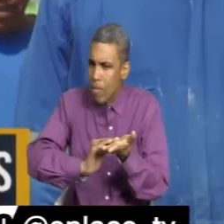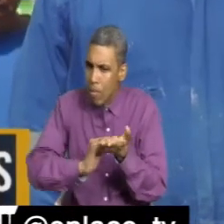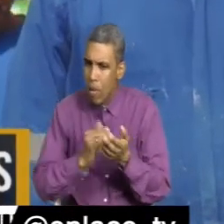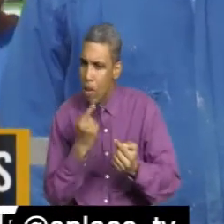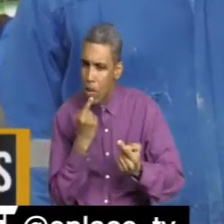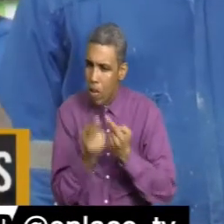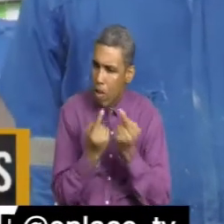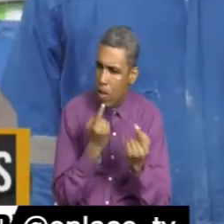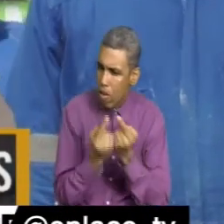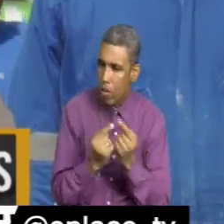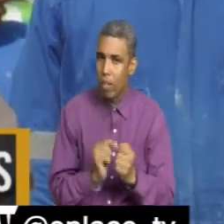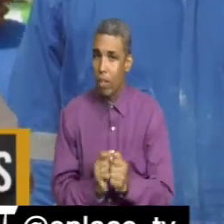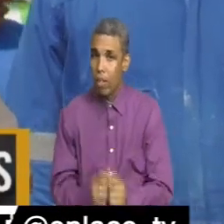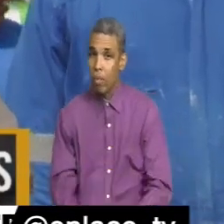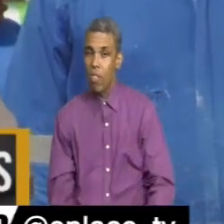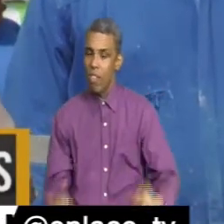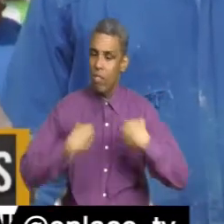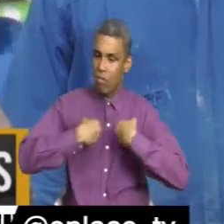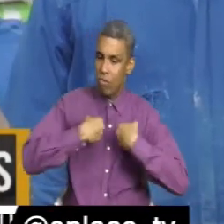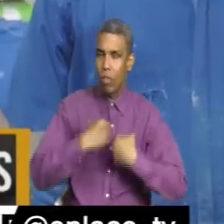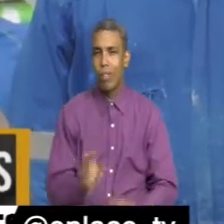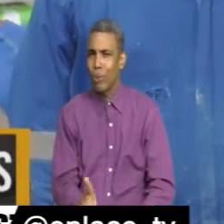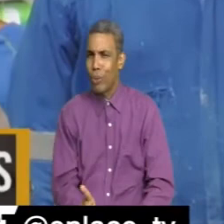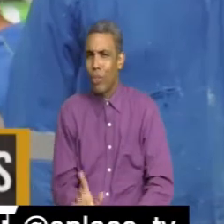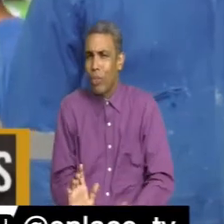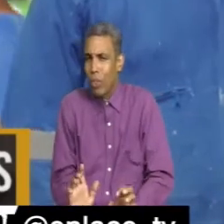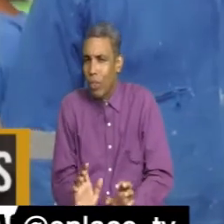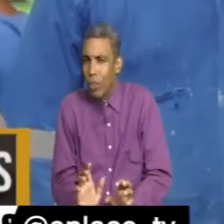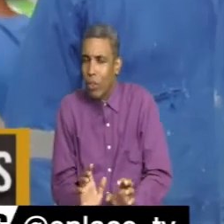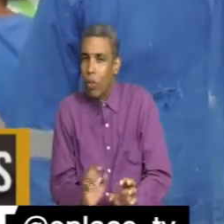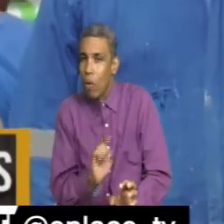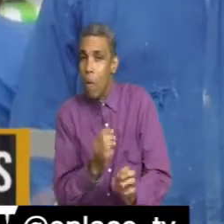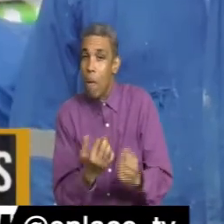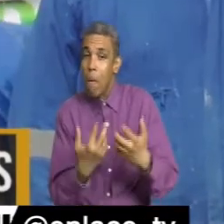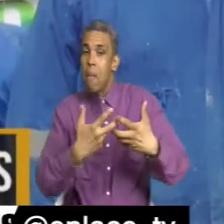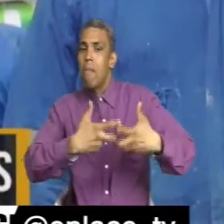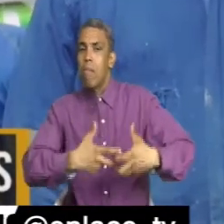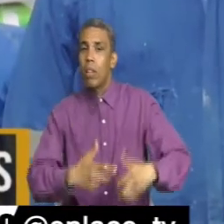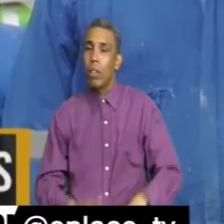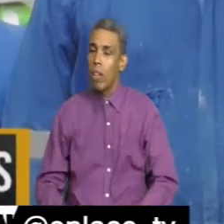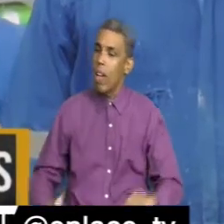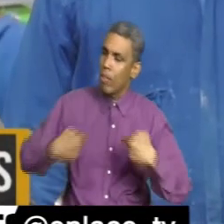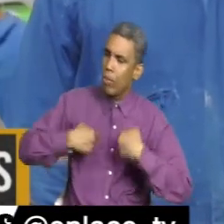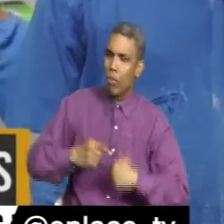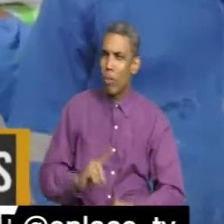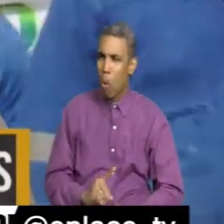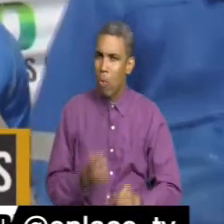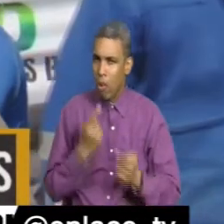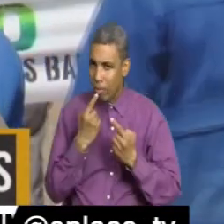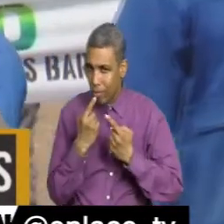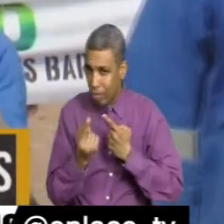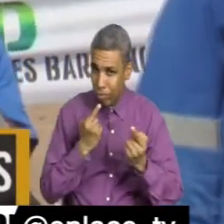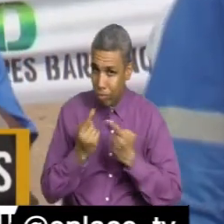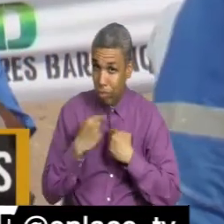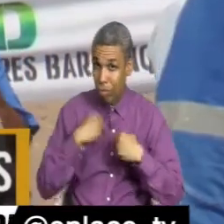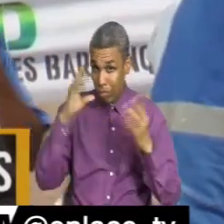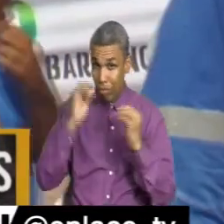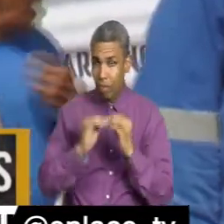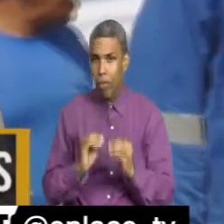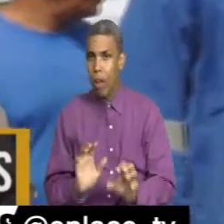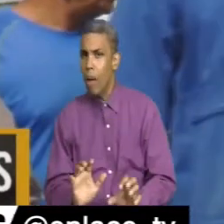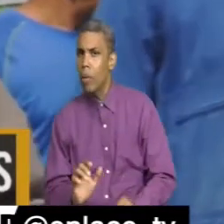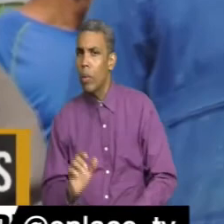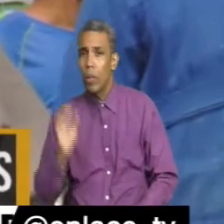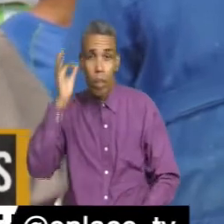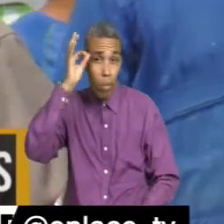Bermeja ni en contra de la empresa, o sea que las cargas se limiten y que podamos buscar un buen diálogo. Dijeron, ¿si hay posibilidades